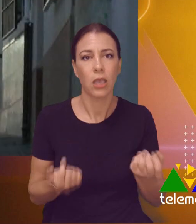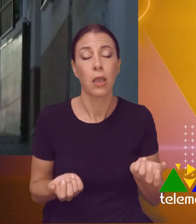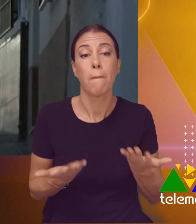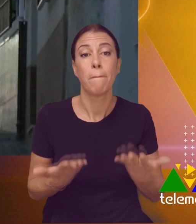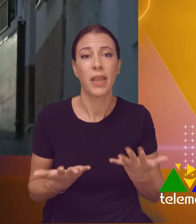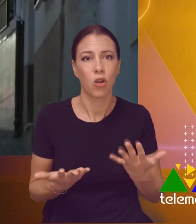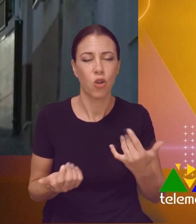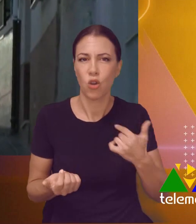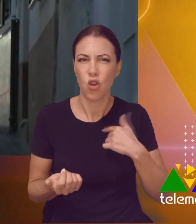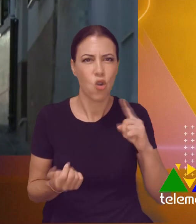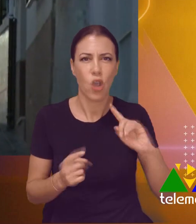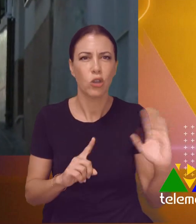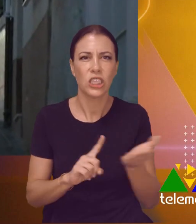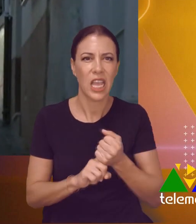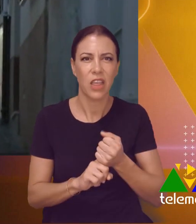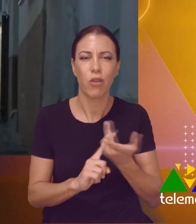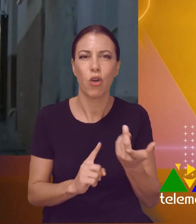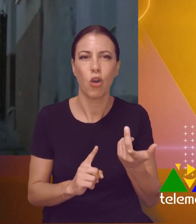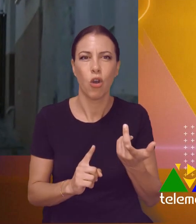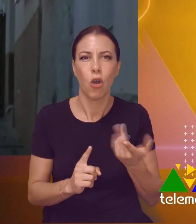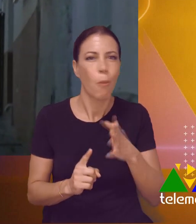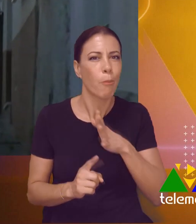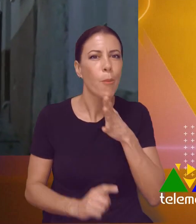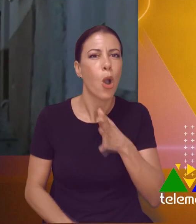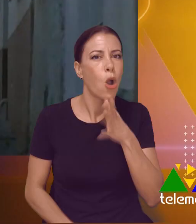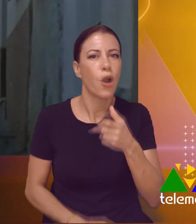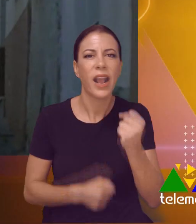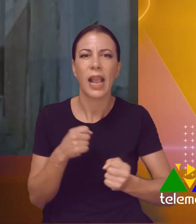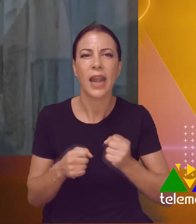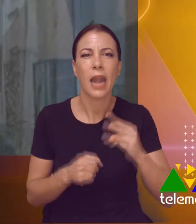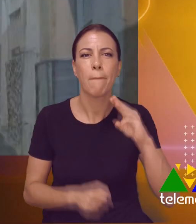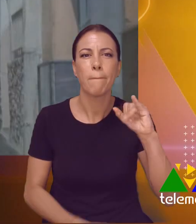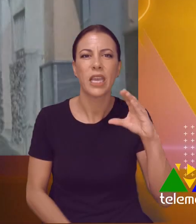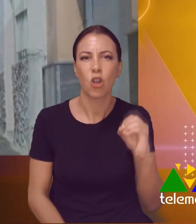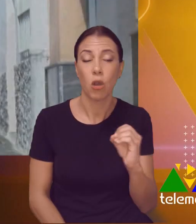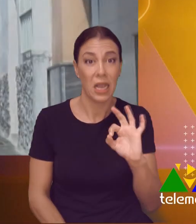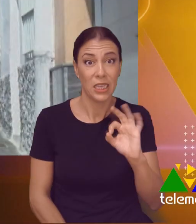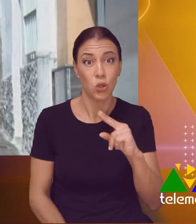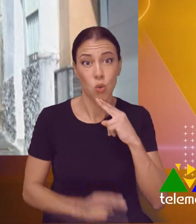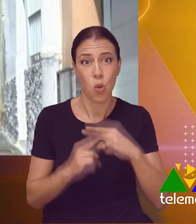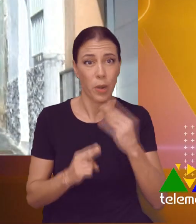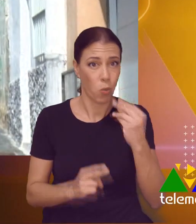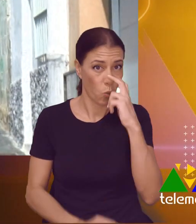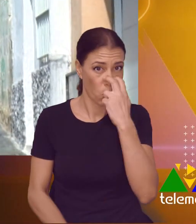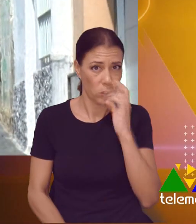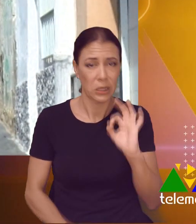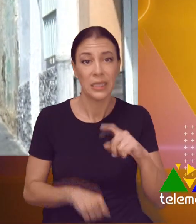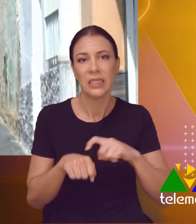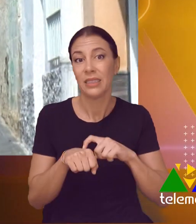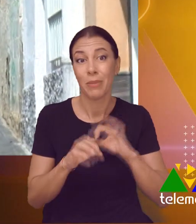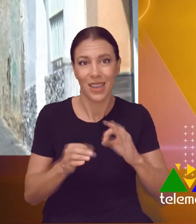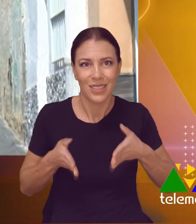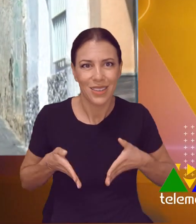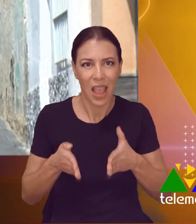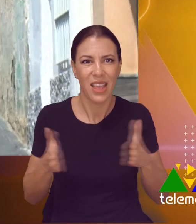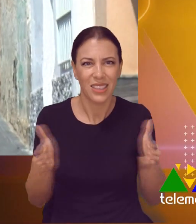apellido, pero no he logrado averiguar por qué se llama Carrera Pico, un nombre muy curioso. Y típica